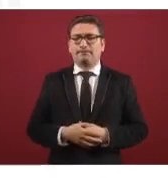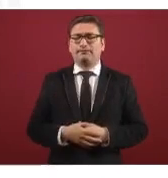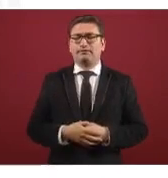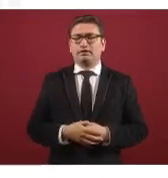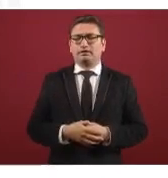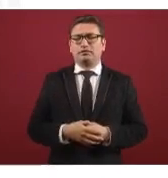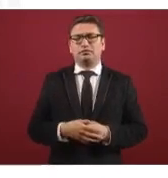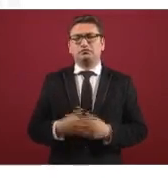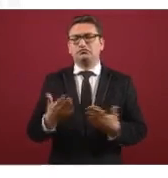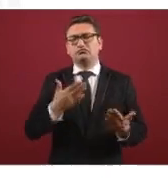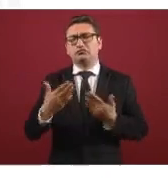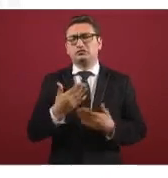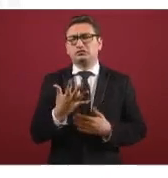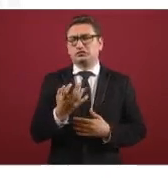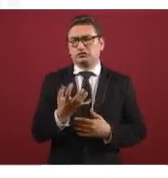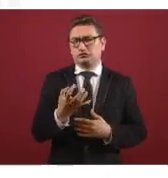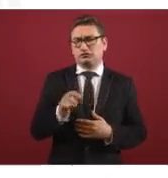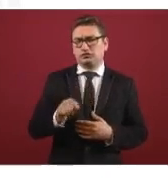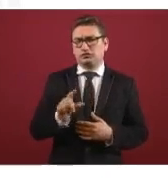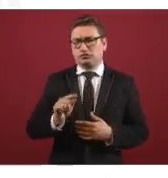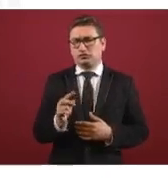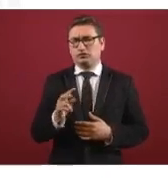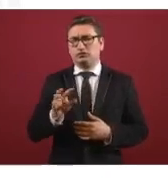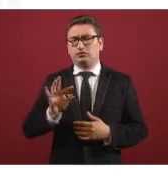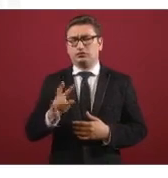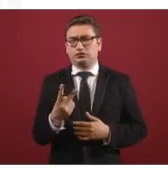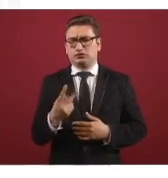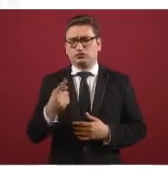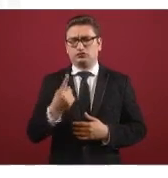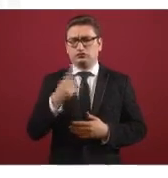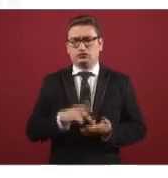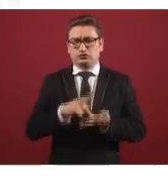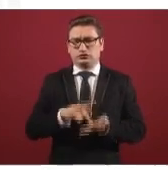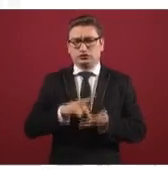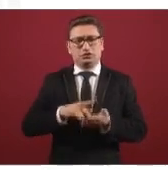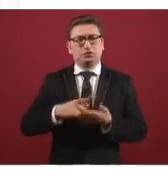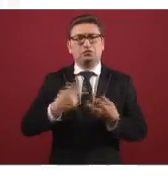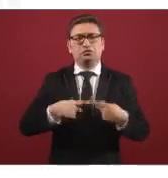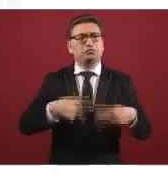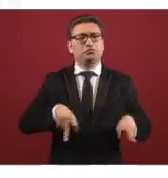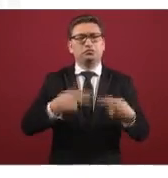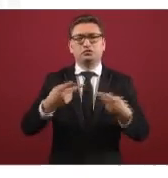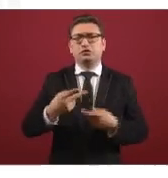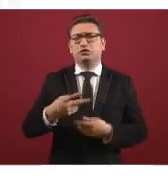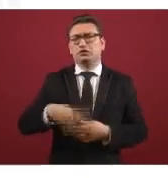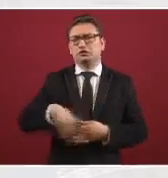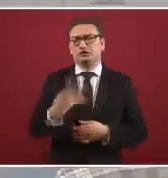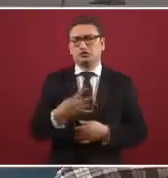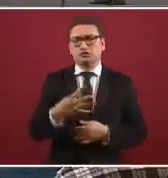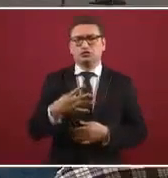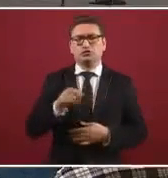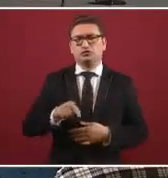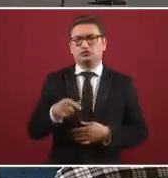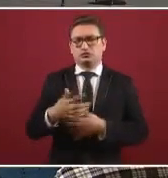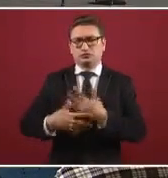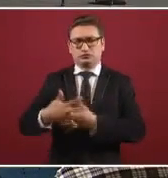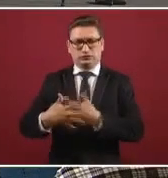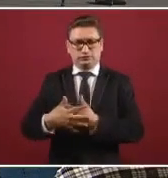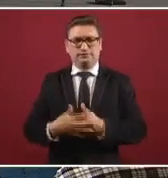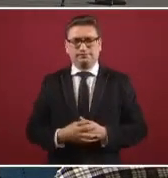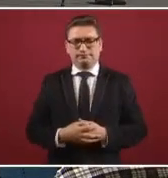de 5 pesos 42 centavos por kilo y un precio al público de 14 pesos con 15 centavos. Y